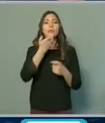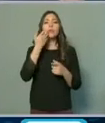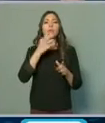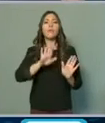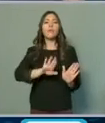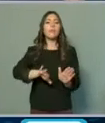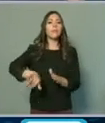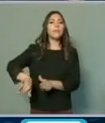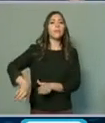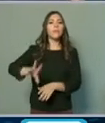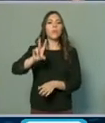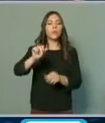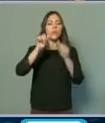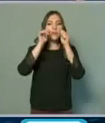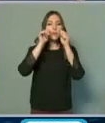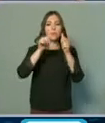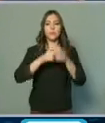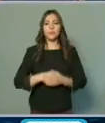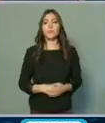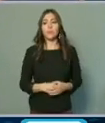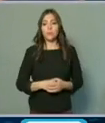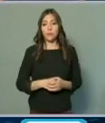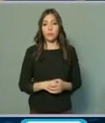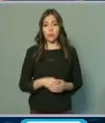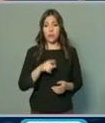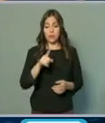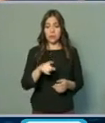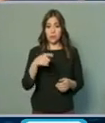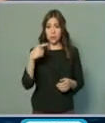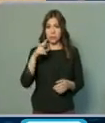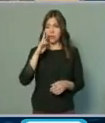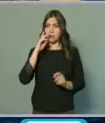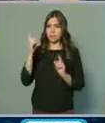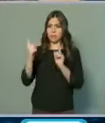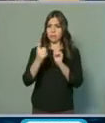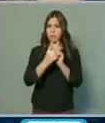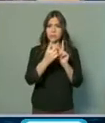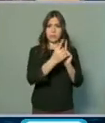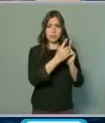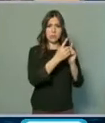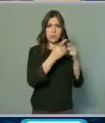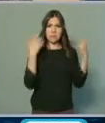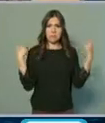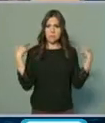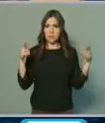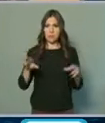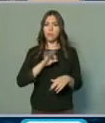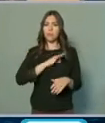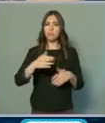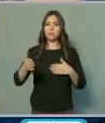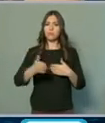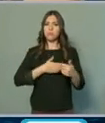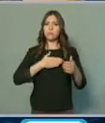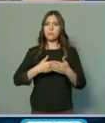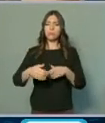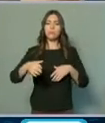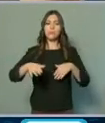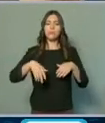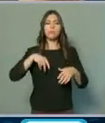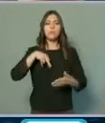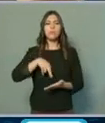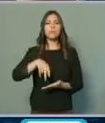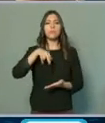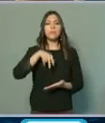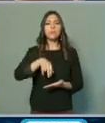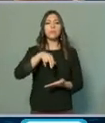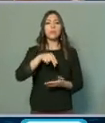Yo me he encontrado con maestros que son capaces de caminar hasta 3 horas para ir al encuentro de sus alumnos.